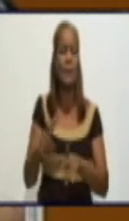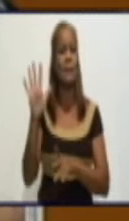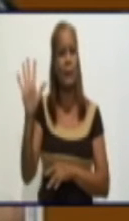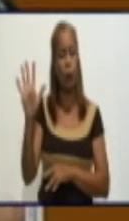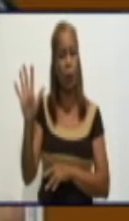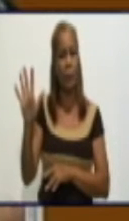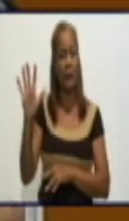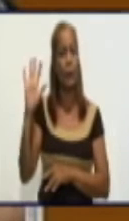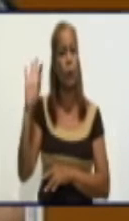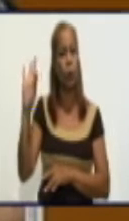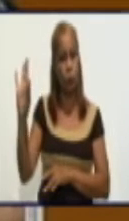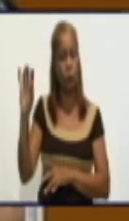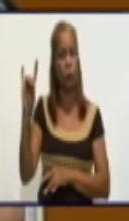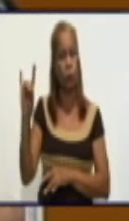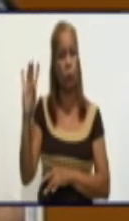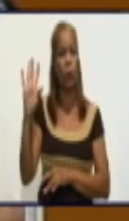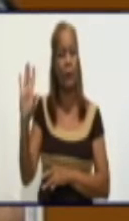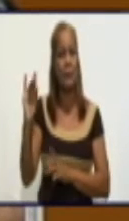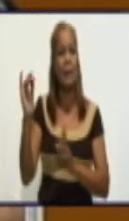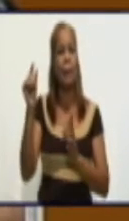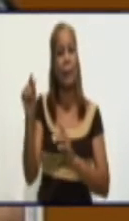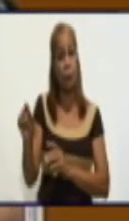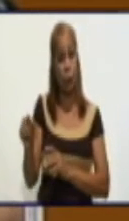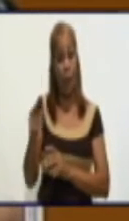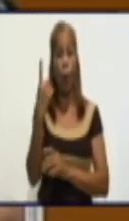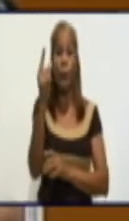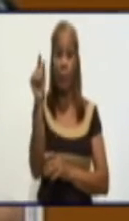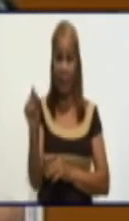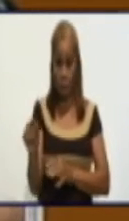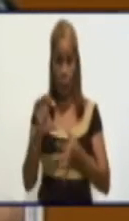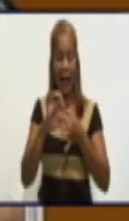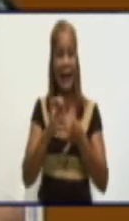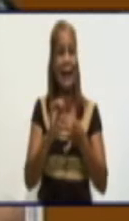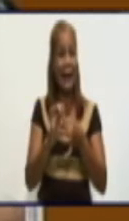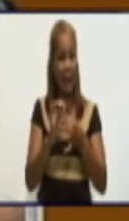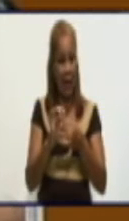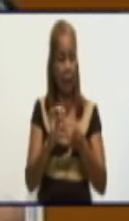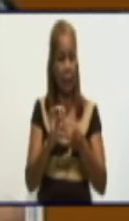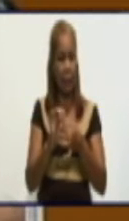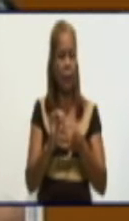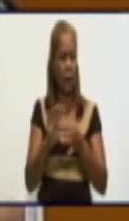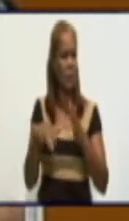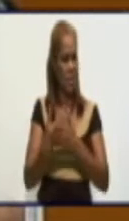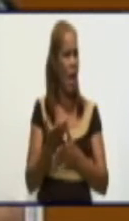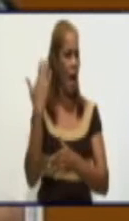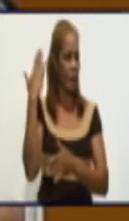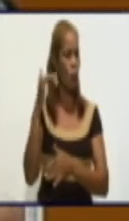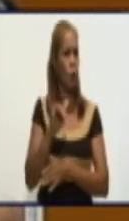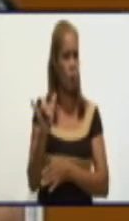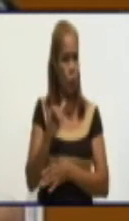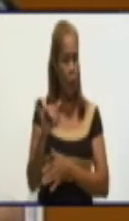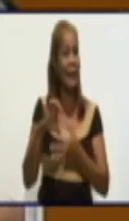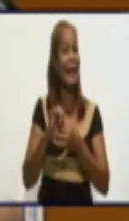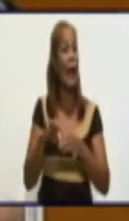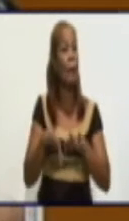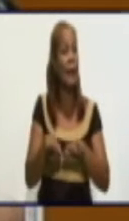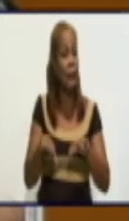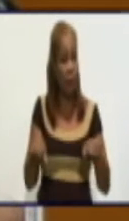pacientes tenemos reportado una paciente grave que es la misma paciente que estamos reportando de días anteriores que está grave estable en